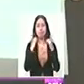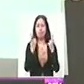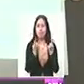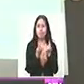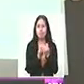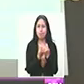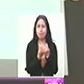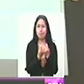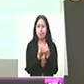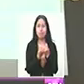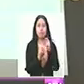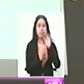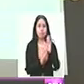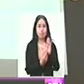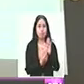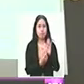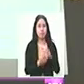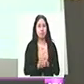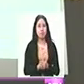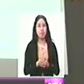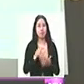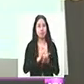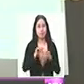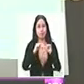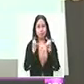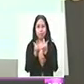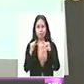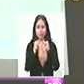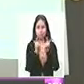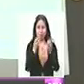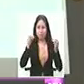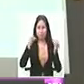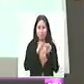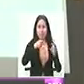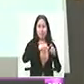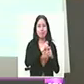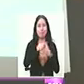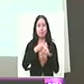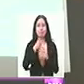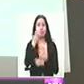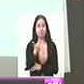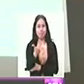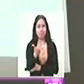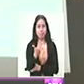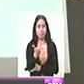departamentos, se muestra que los grupos más afectados son estos tres.